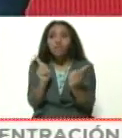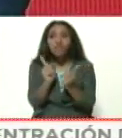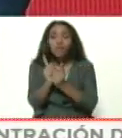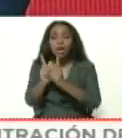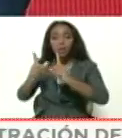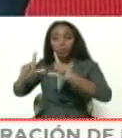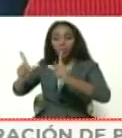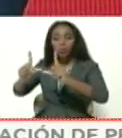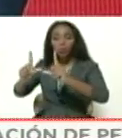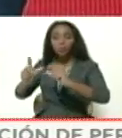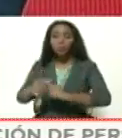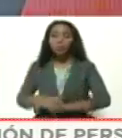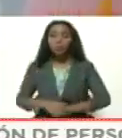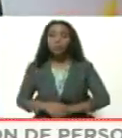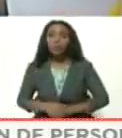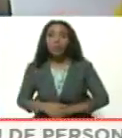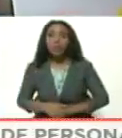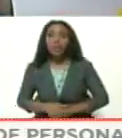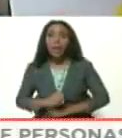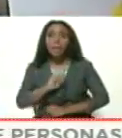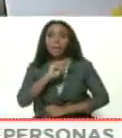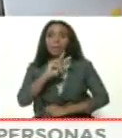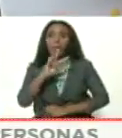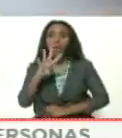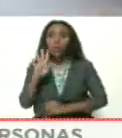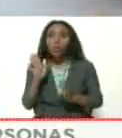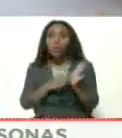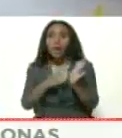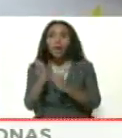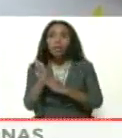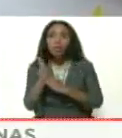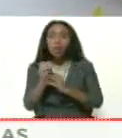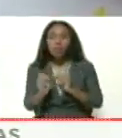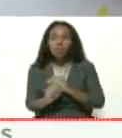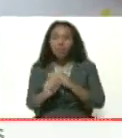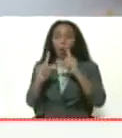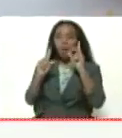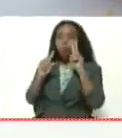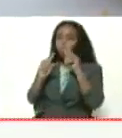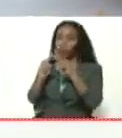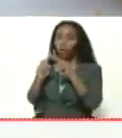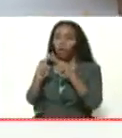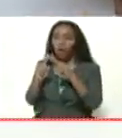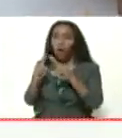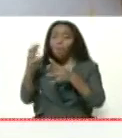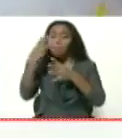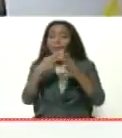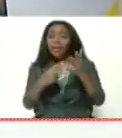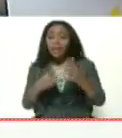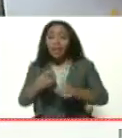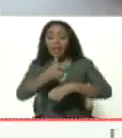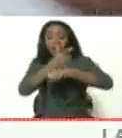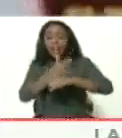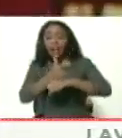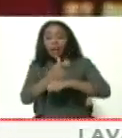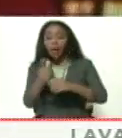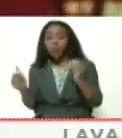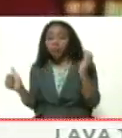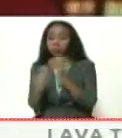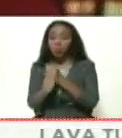comunicación, el 24 de marzo, el impresionante arsenal de guerra hallado en